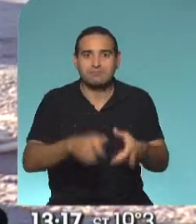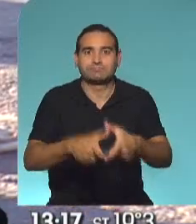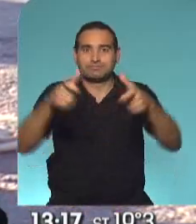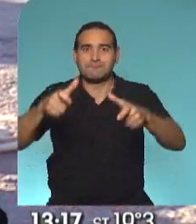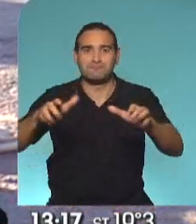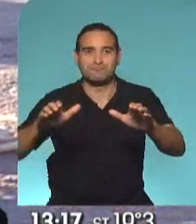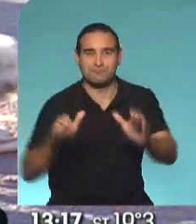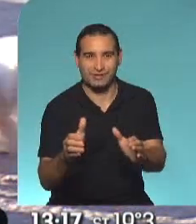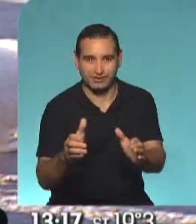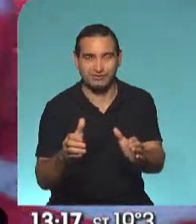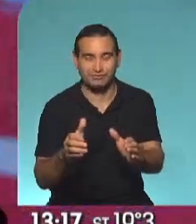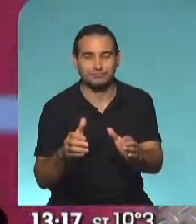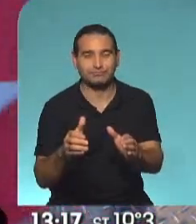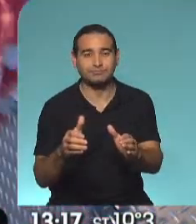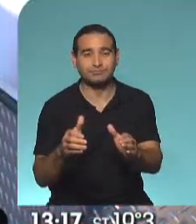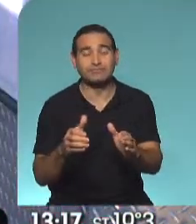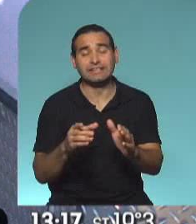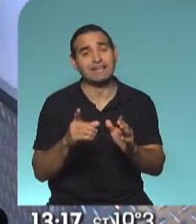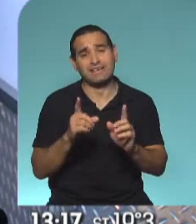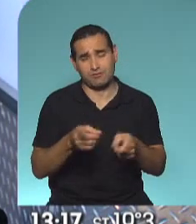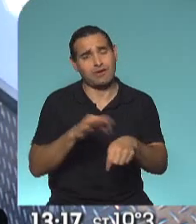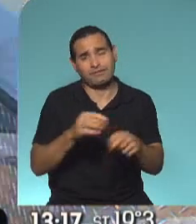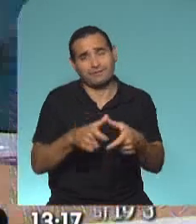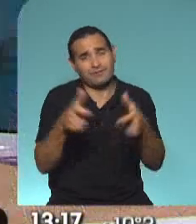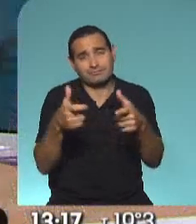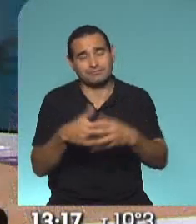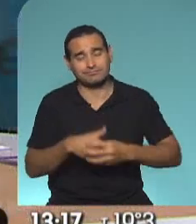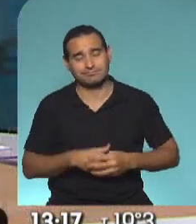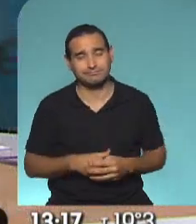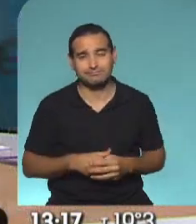casos dramática, ¿no? Pero siguen subiendo. Y son 40 entonces.